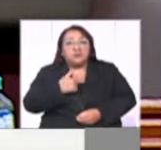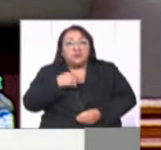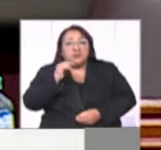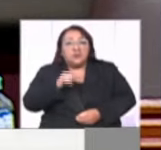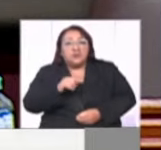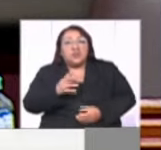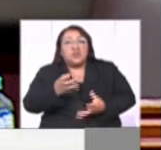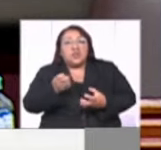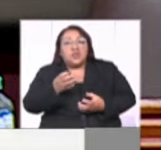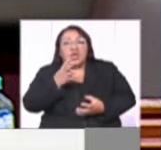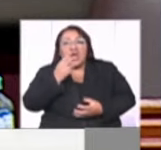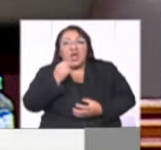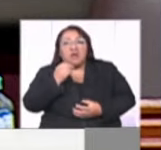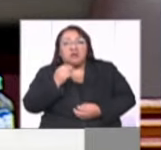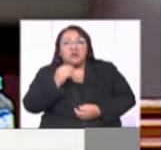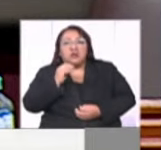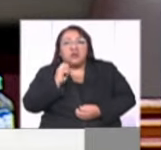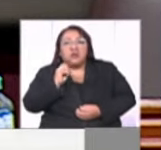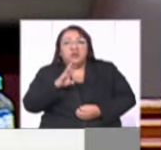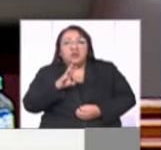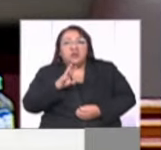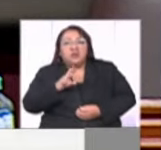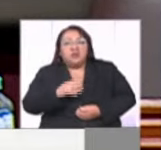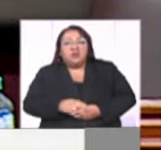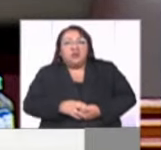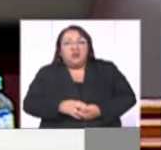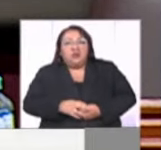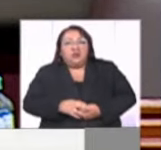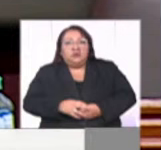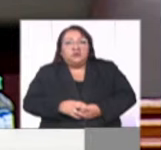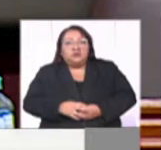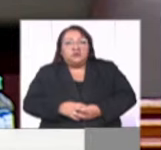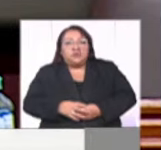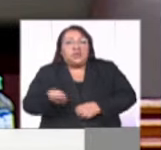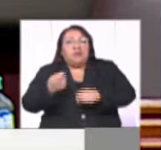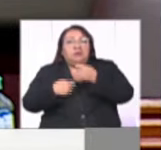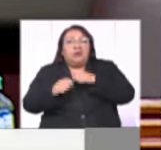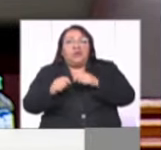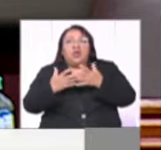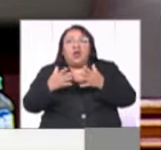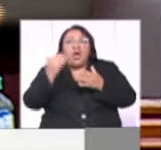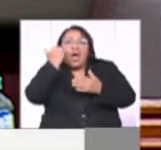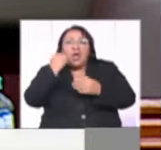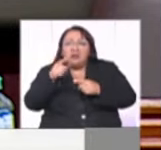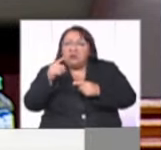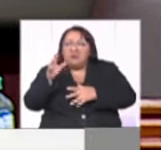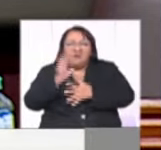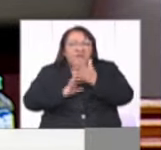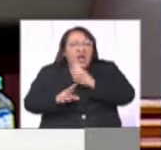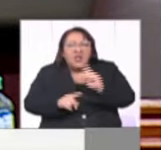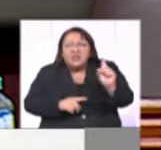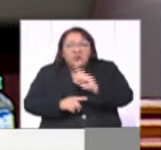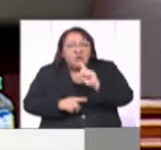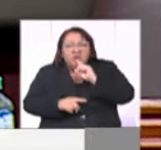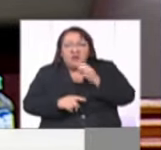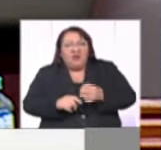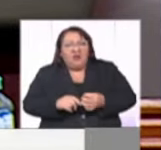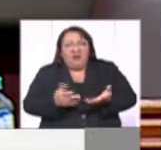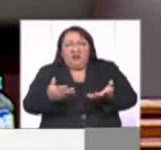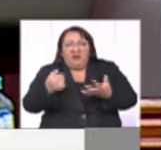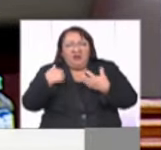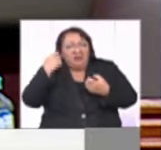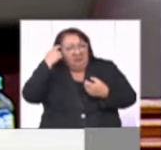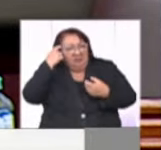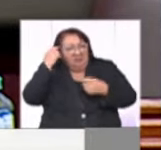nos pretende endilgar de que se están vendiendo las ruinas. Nada más falso e incorrecto que